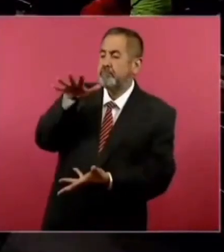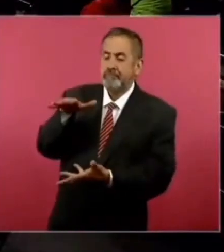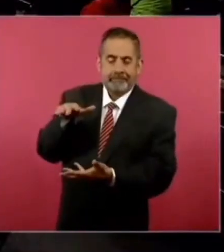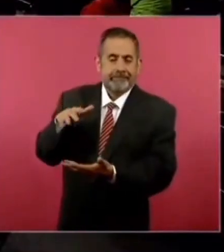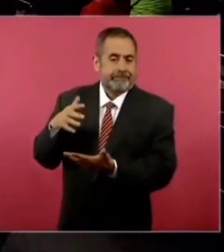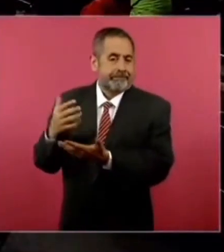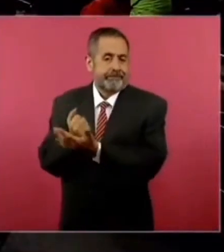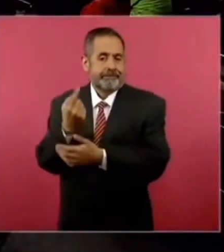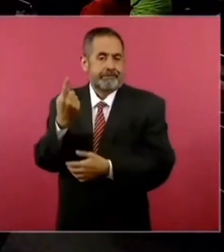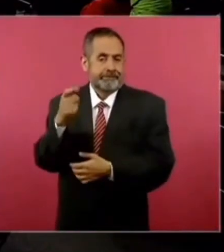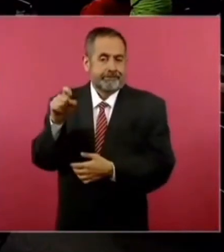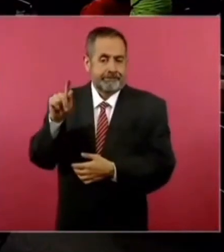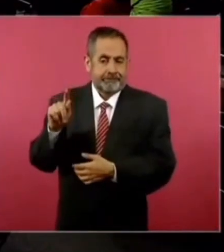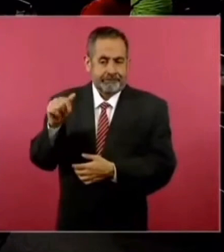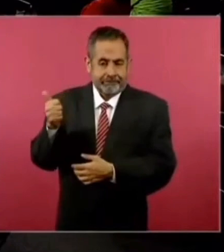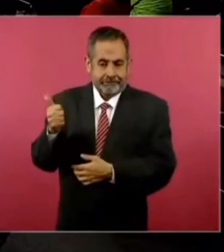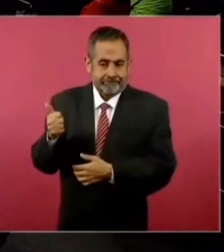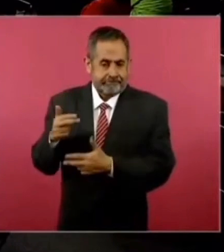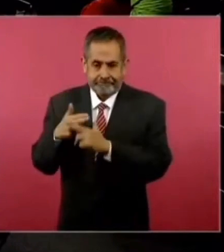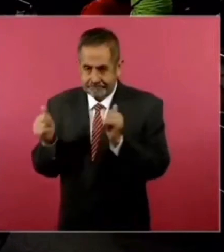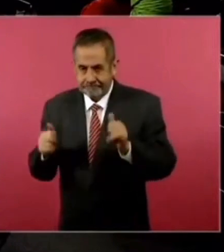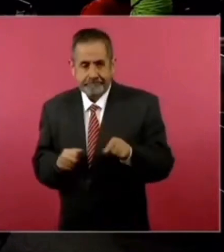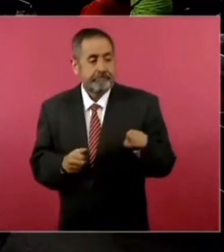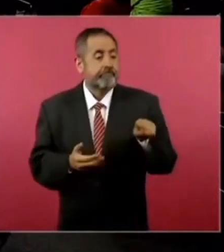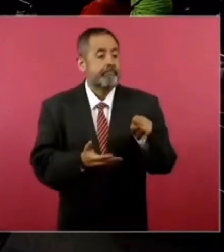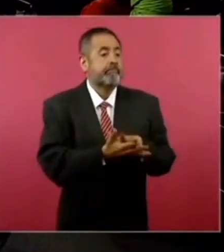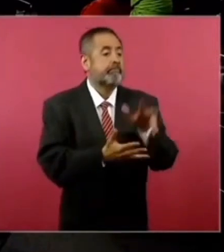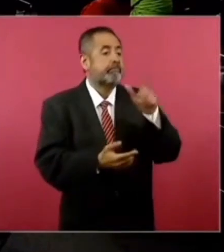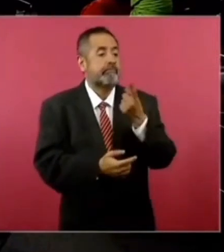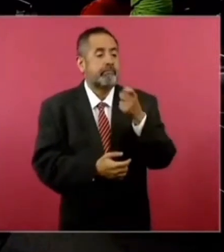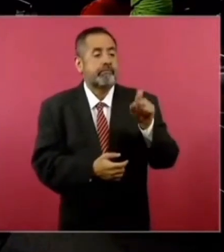tener los 176